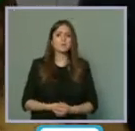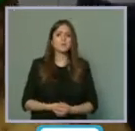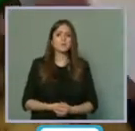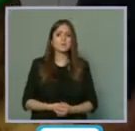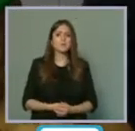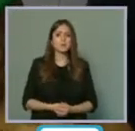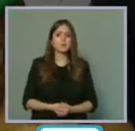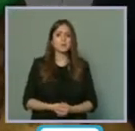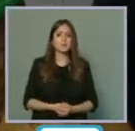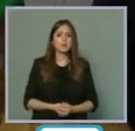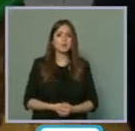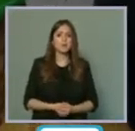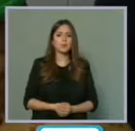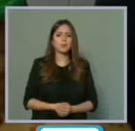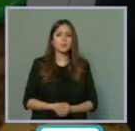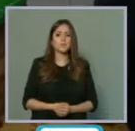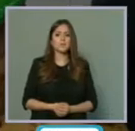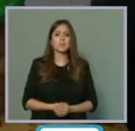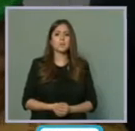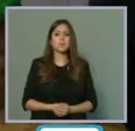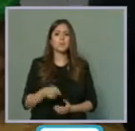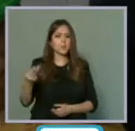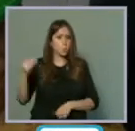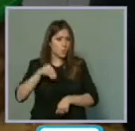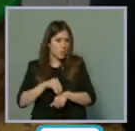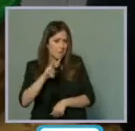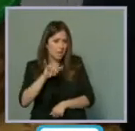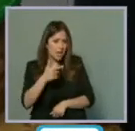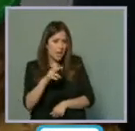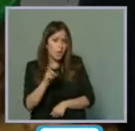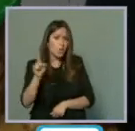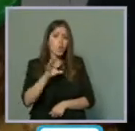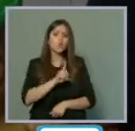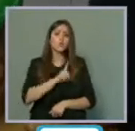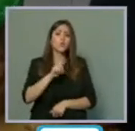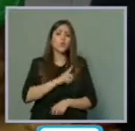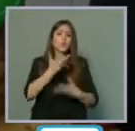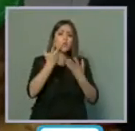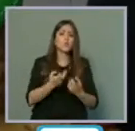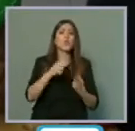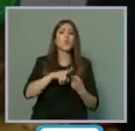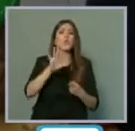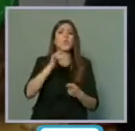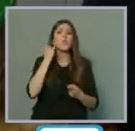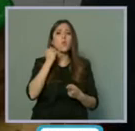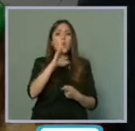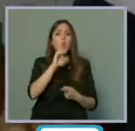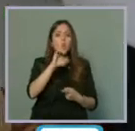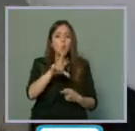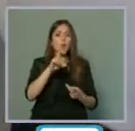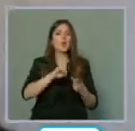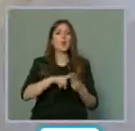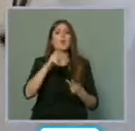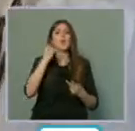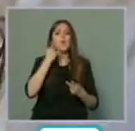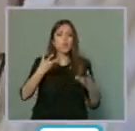¿Vinagre? ¿Qué le echan? No, tiene su jugo. Jugo de col, jugo de